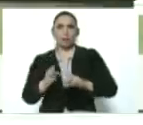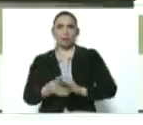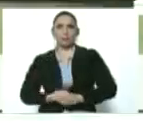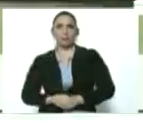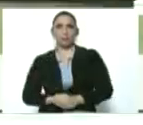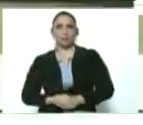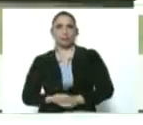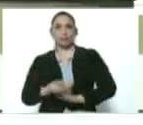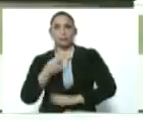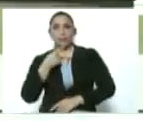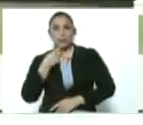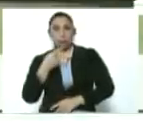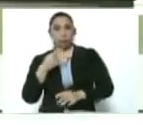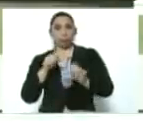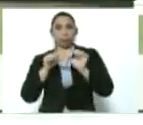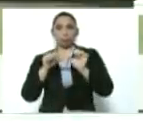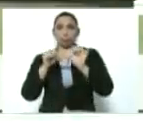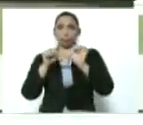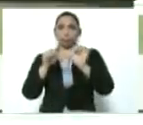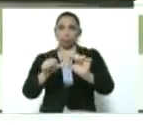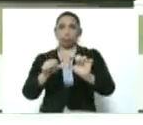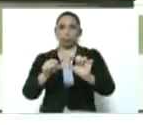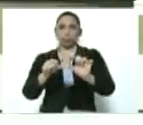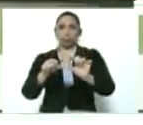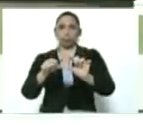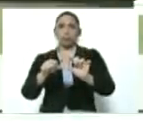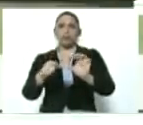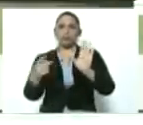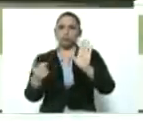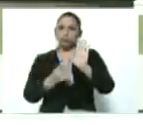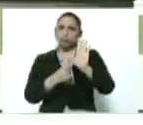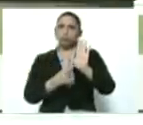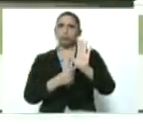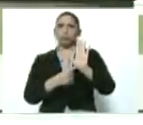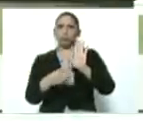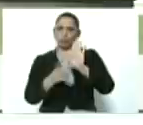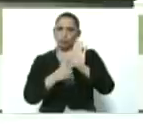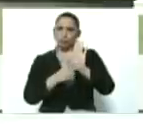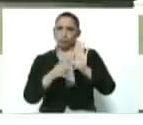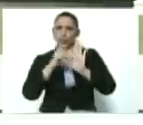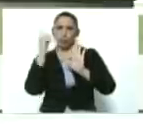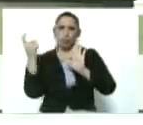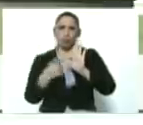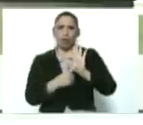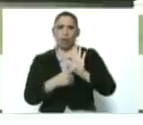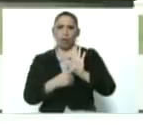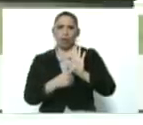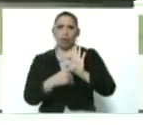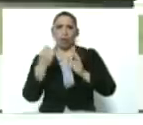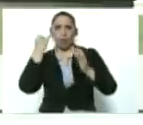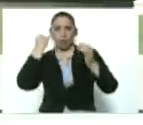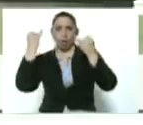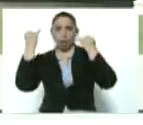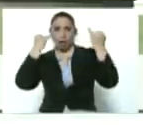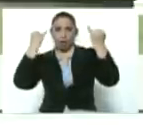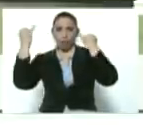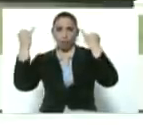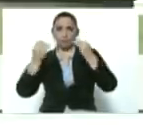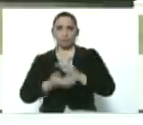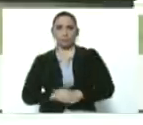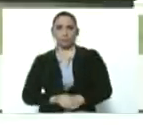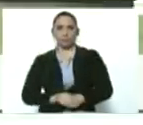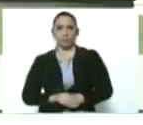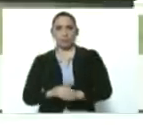pertinencia la justicia histórica la vigencia total del ideario del